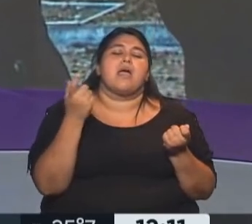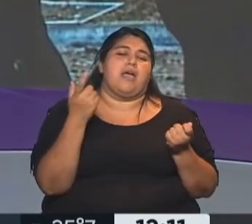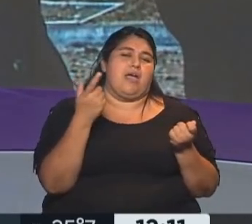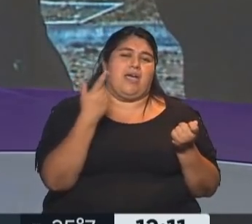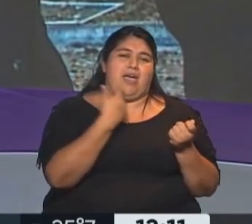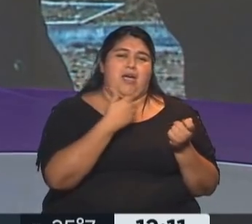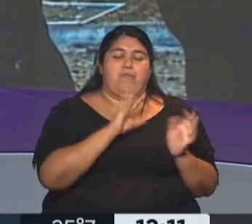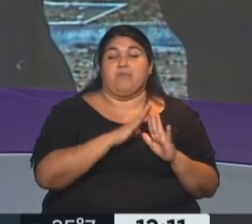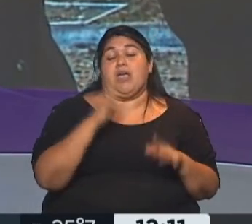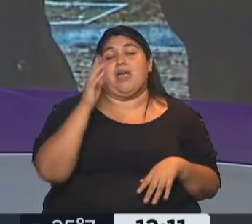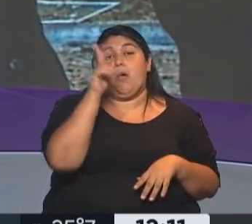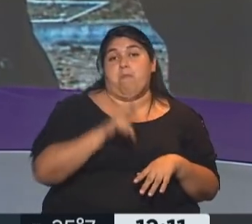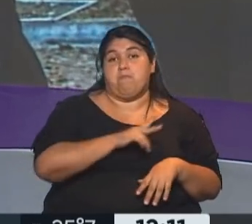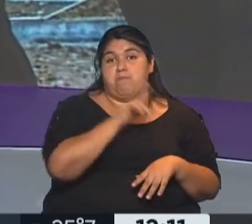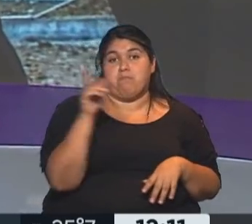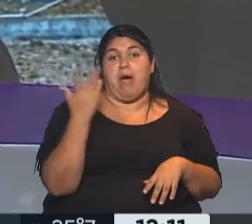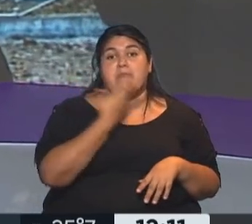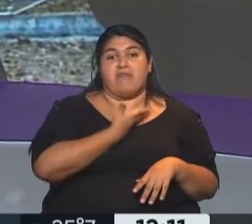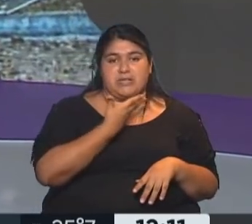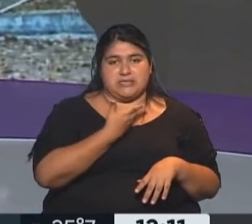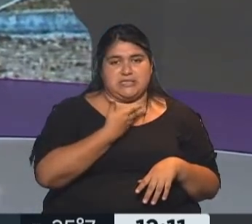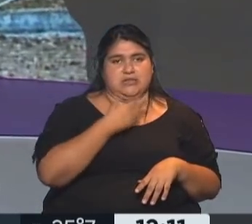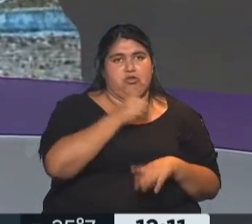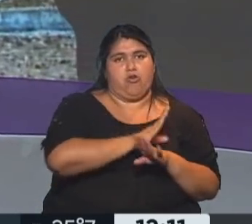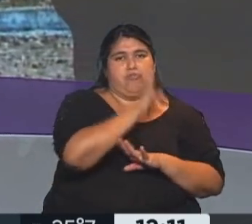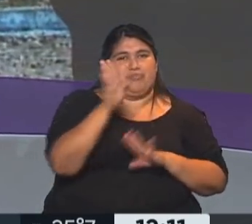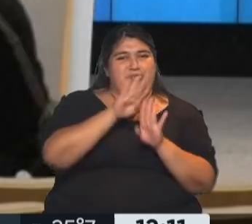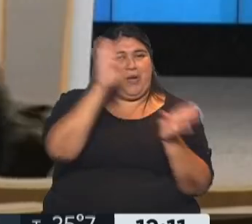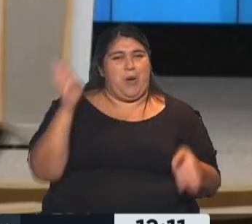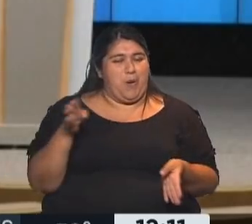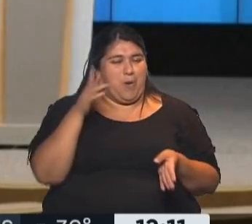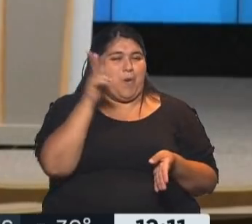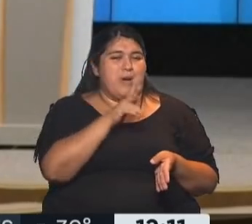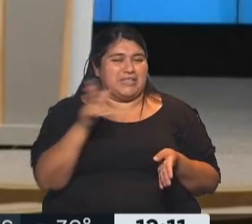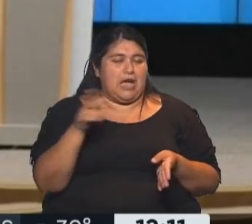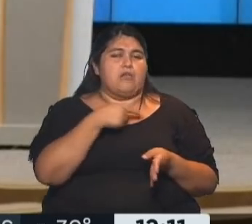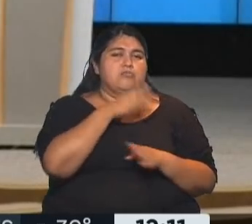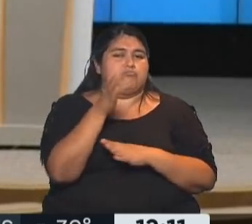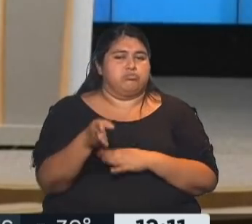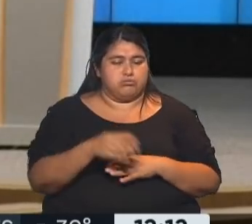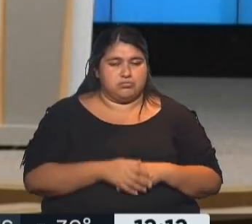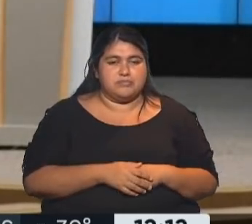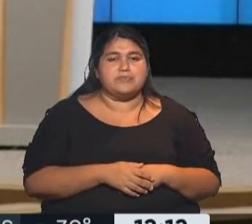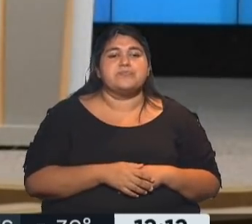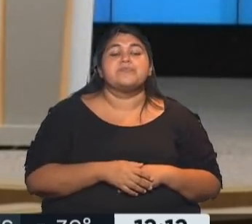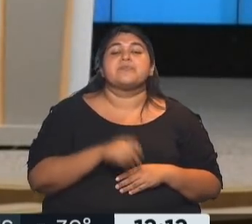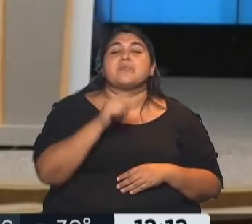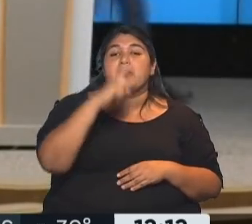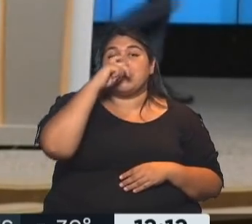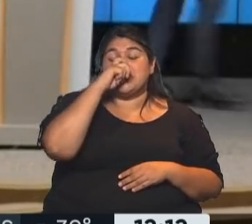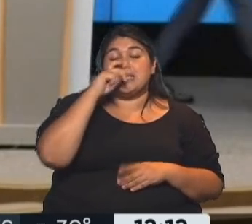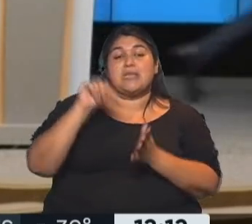que fue personalmente a la embajada rusa en el Vaticano. Los líderes de los 27 países de la